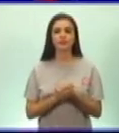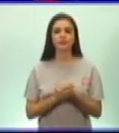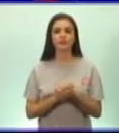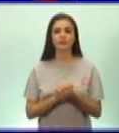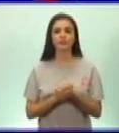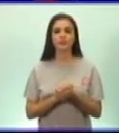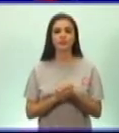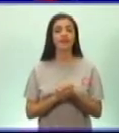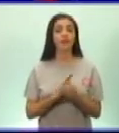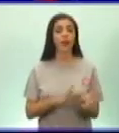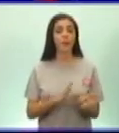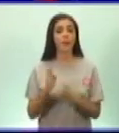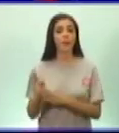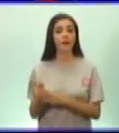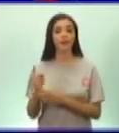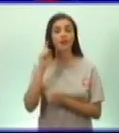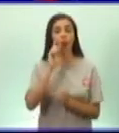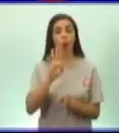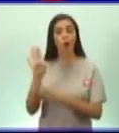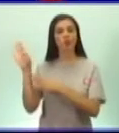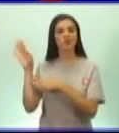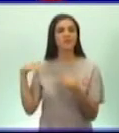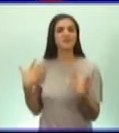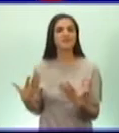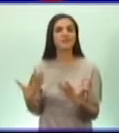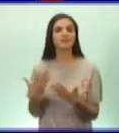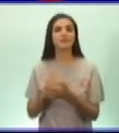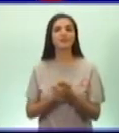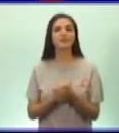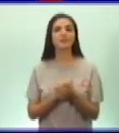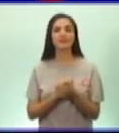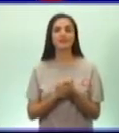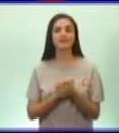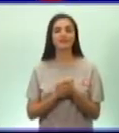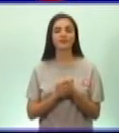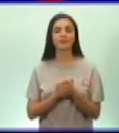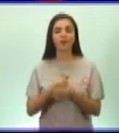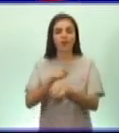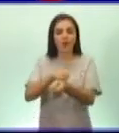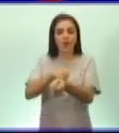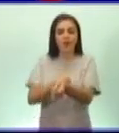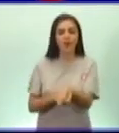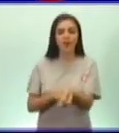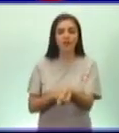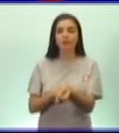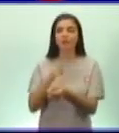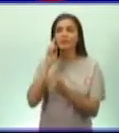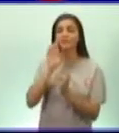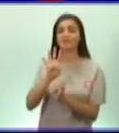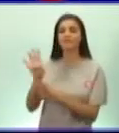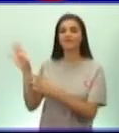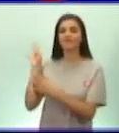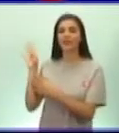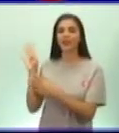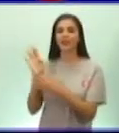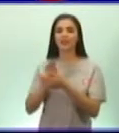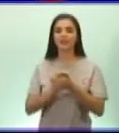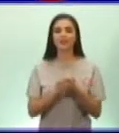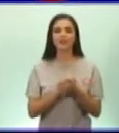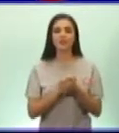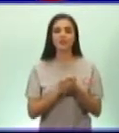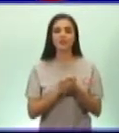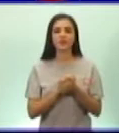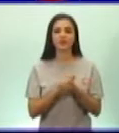Y además vamos a observar un corte transversal de la piel donde